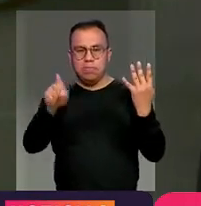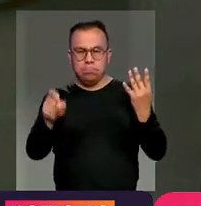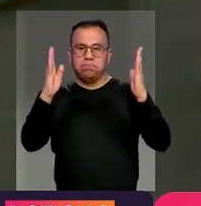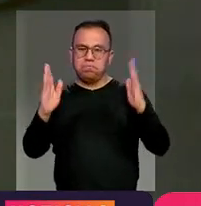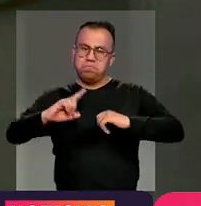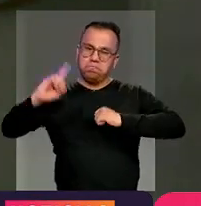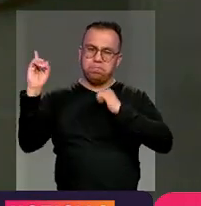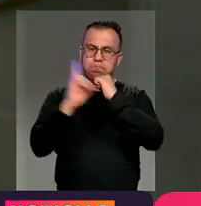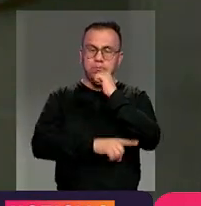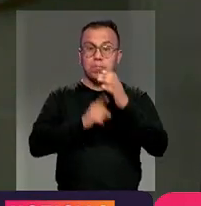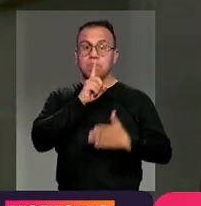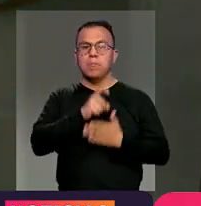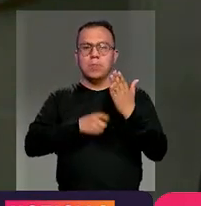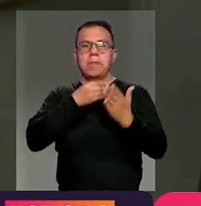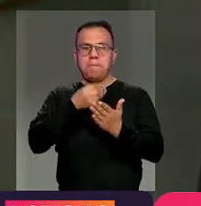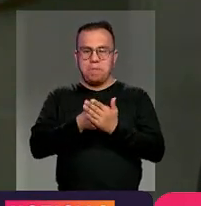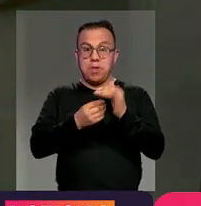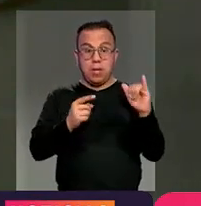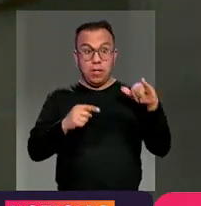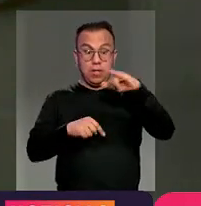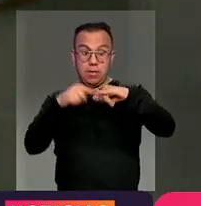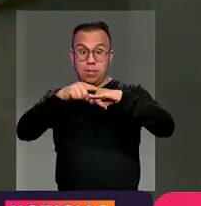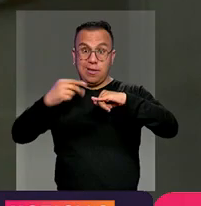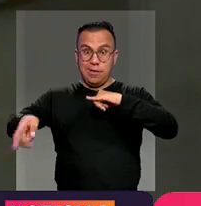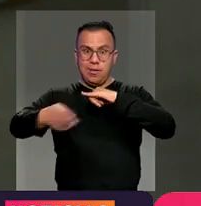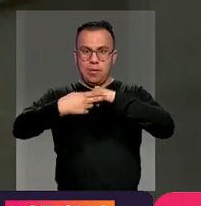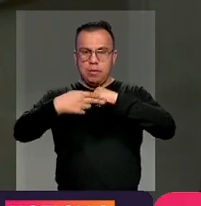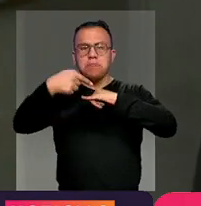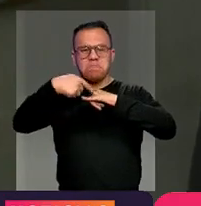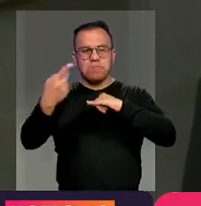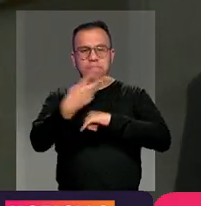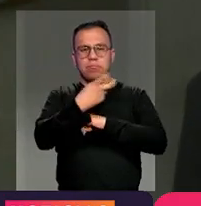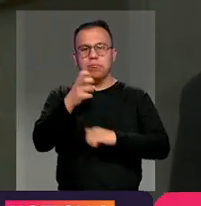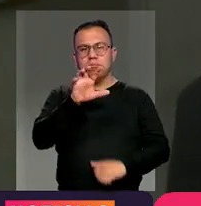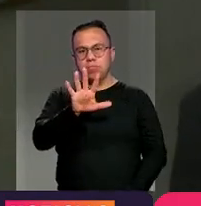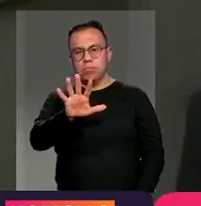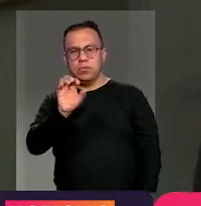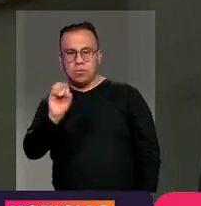las sanciones que pueden poner la Aerocivil. Hoy en día está adelantando 205 investigaciones.